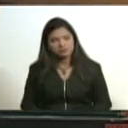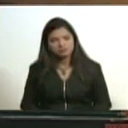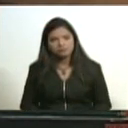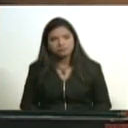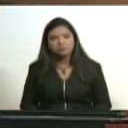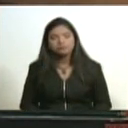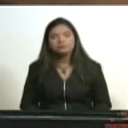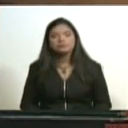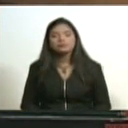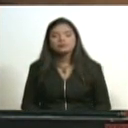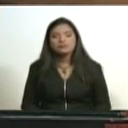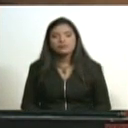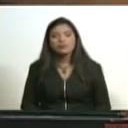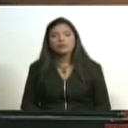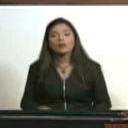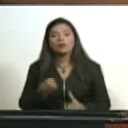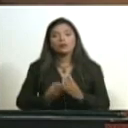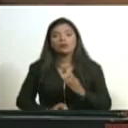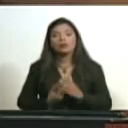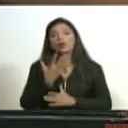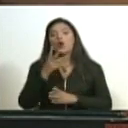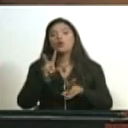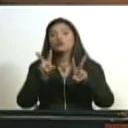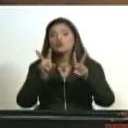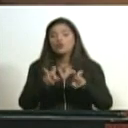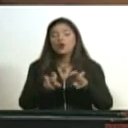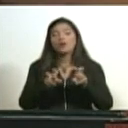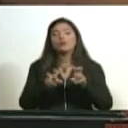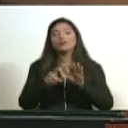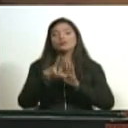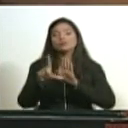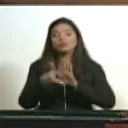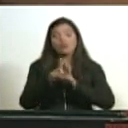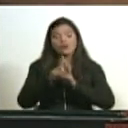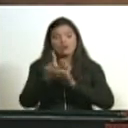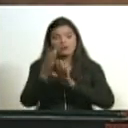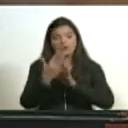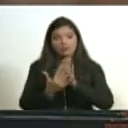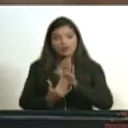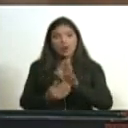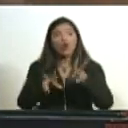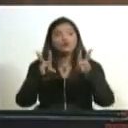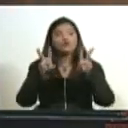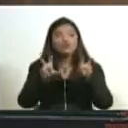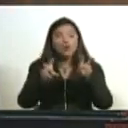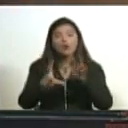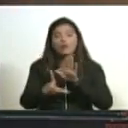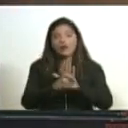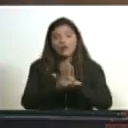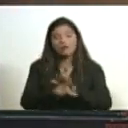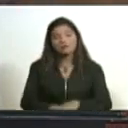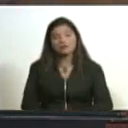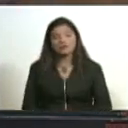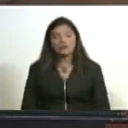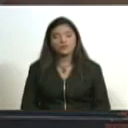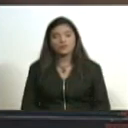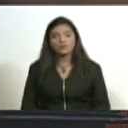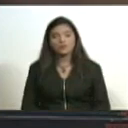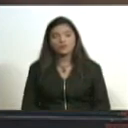Coma. Crear un nuevo ordenamiento jurídico. Nuevo ordenamiento jurídico.